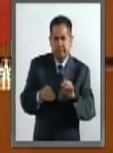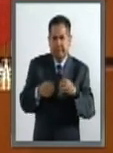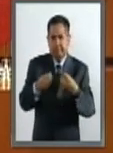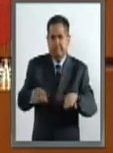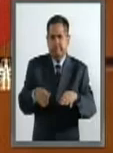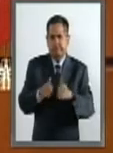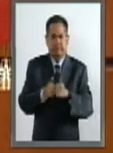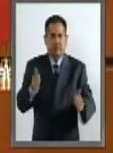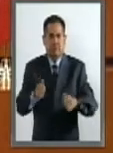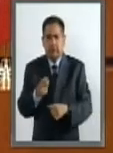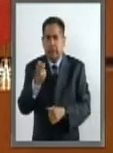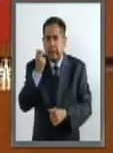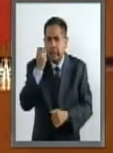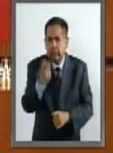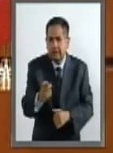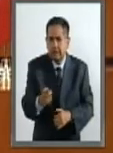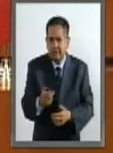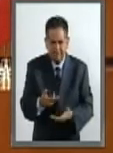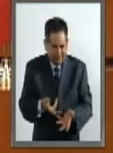Esto es lo que pretendemos legislar,